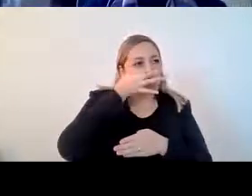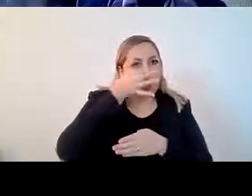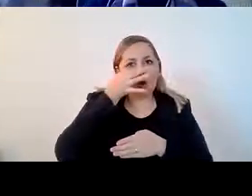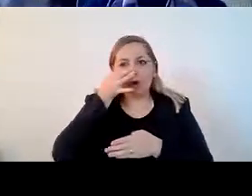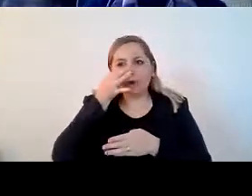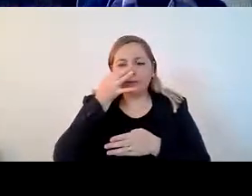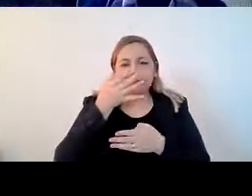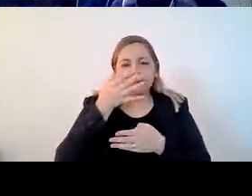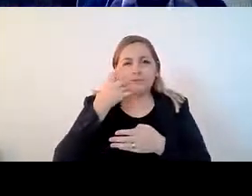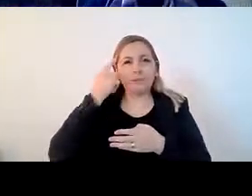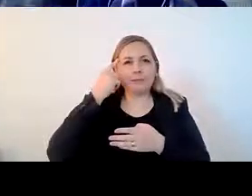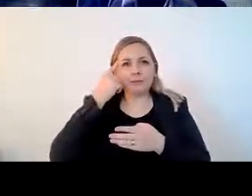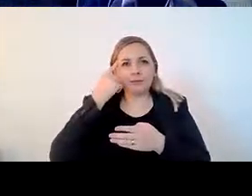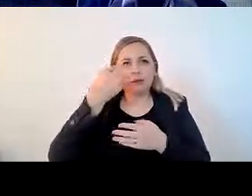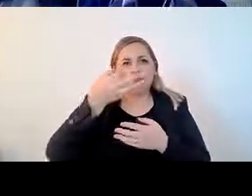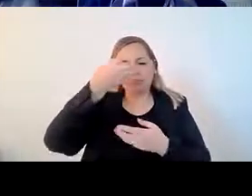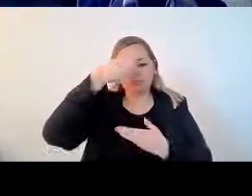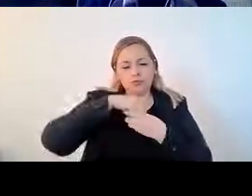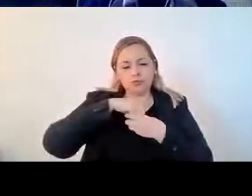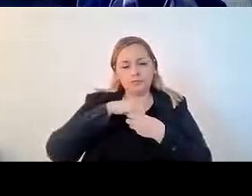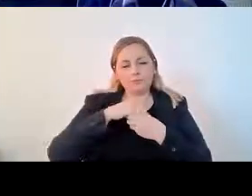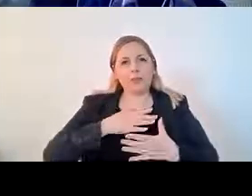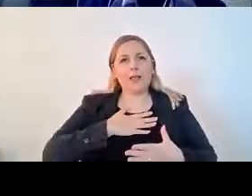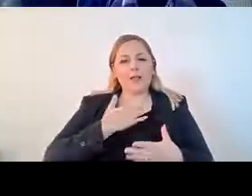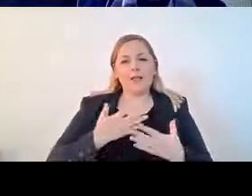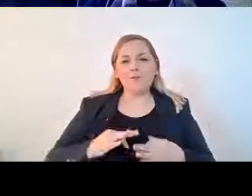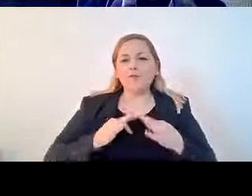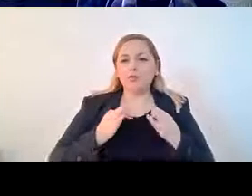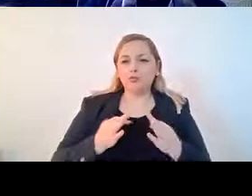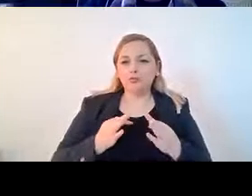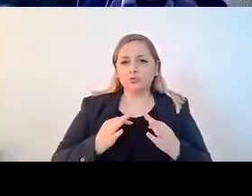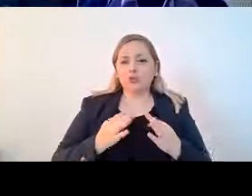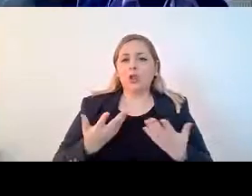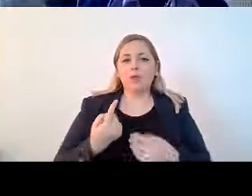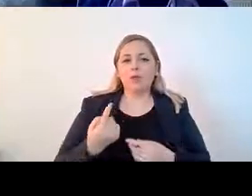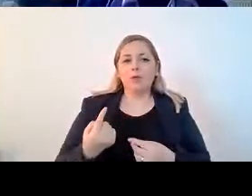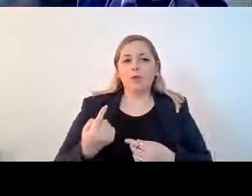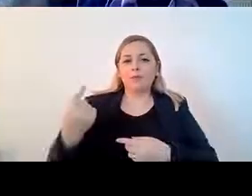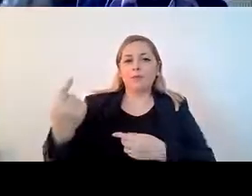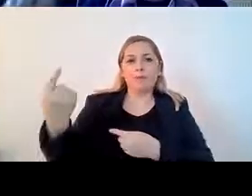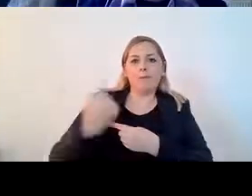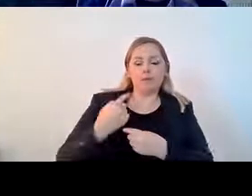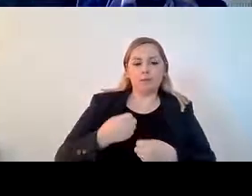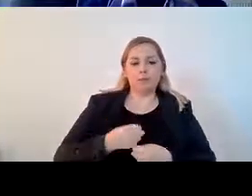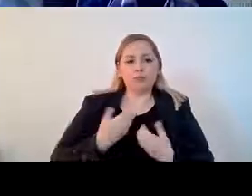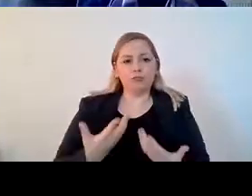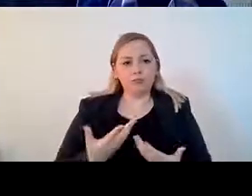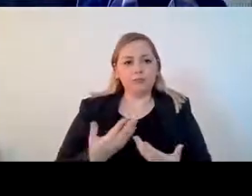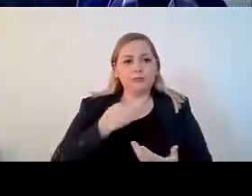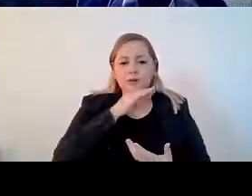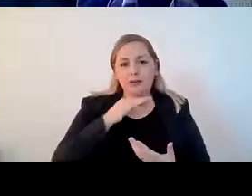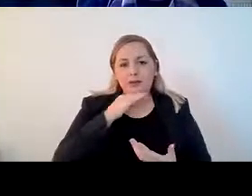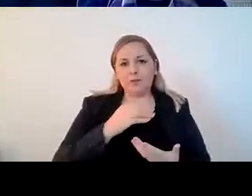dicen, sienten y hacen. Funcionan en forma más bien reactiva. Funcionan en automático, lo cual les